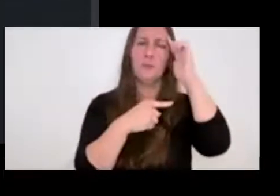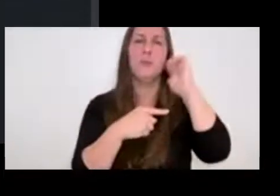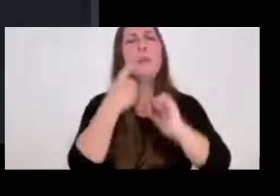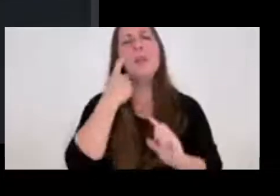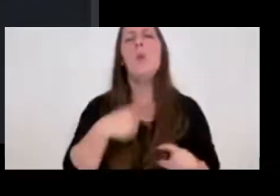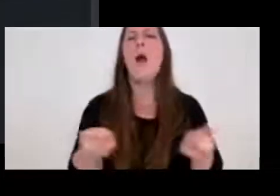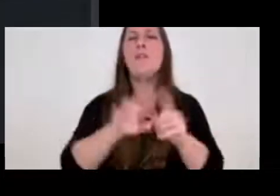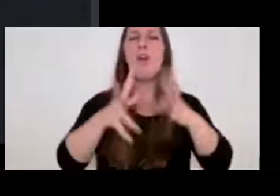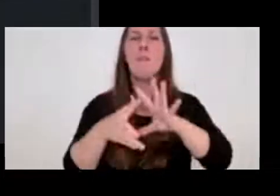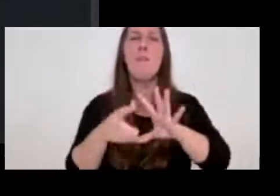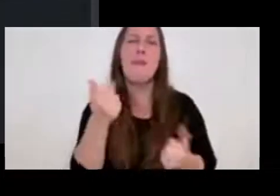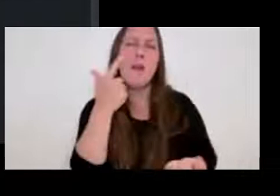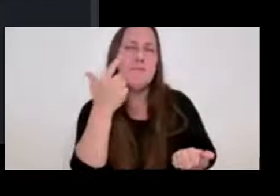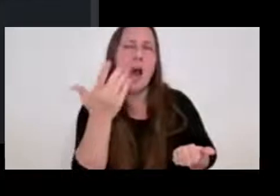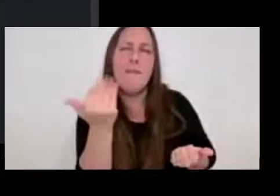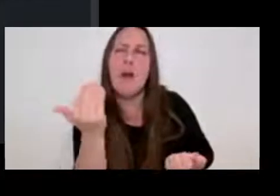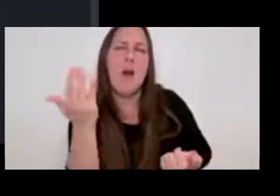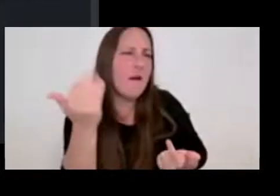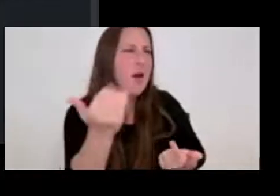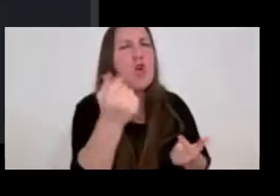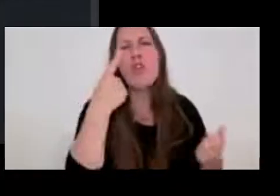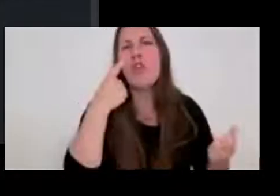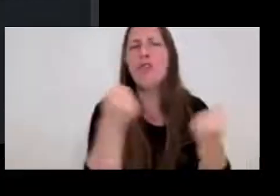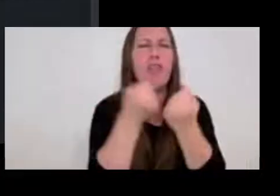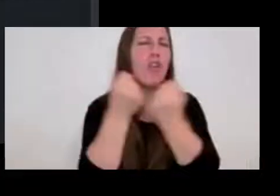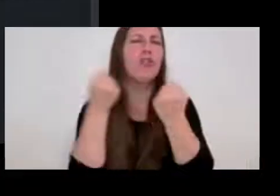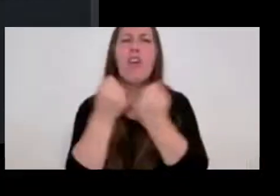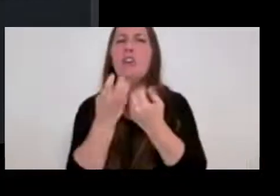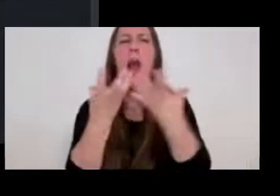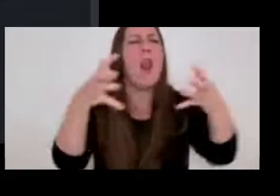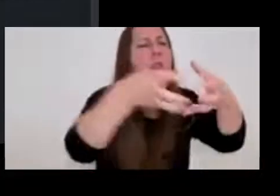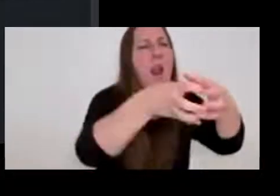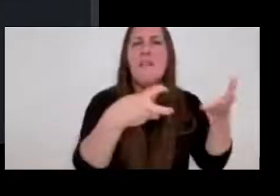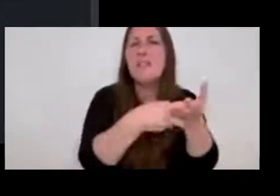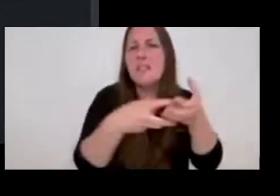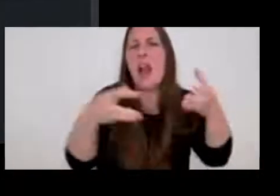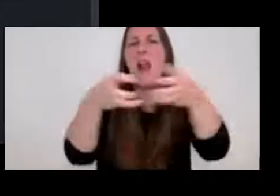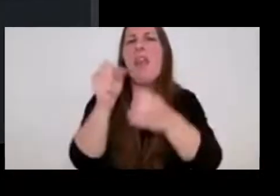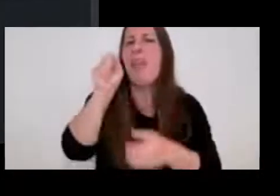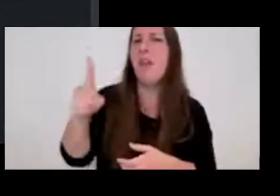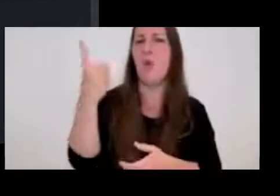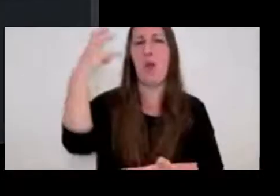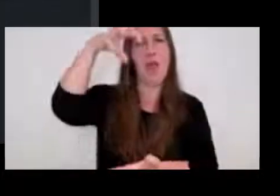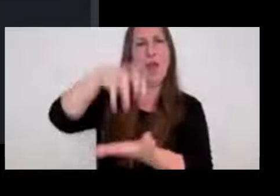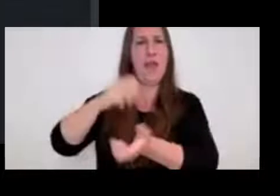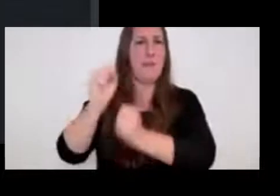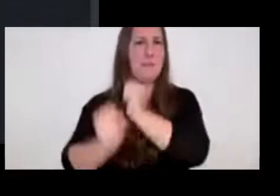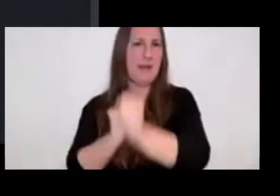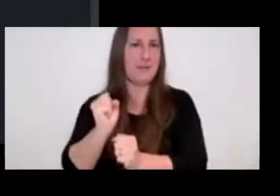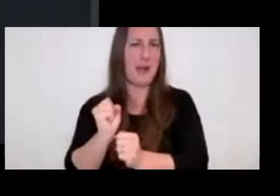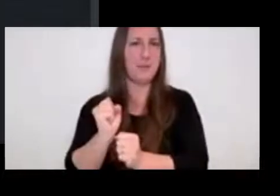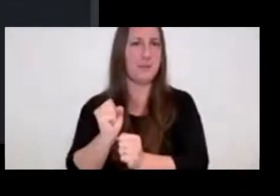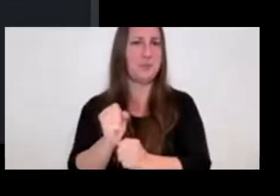laboratorio de exámenes de contingencias fiscales que puede tener una empresa, digamos, ¿no? Acá no estamos hablando